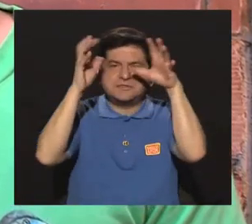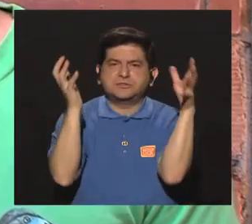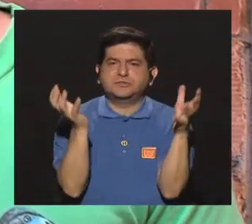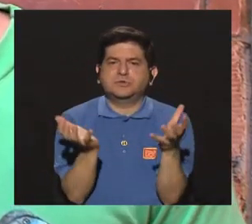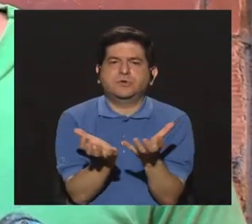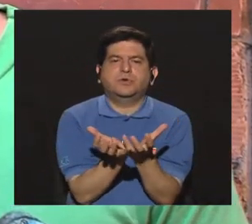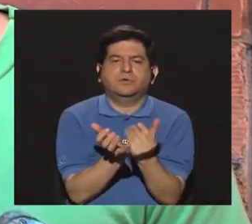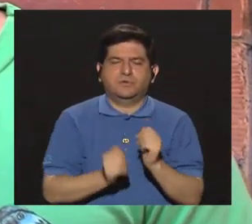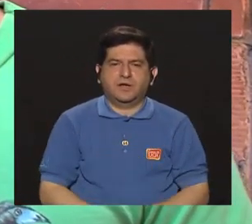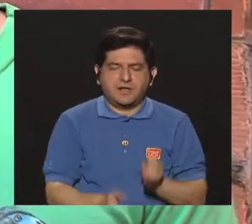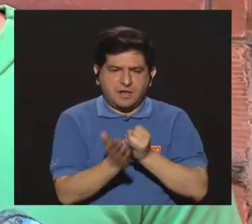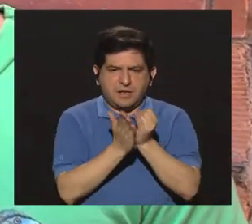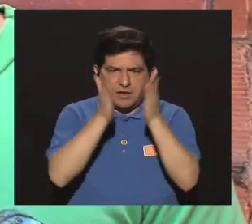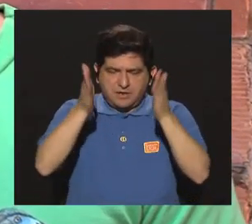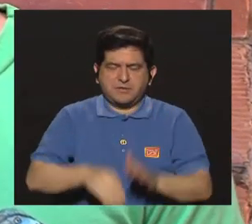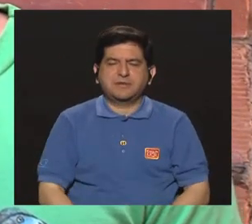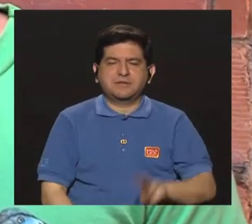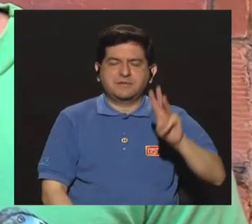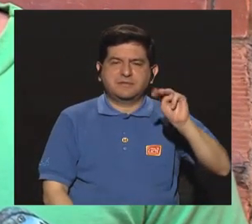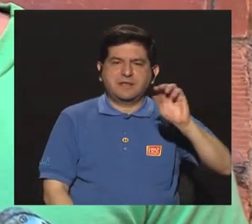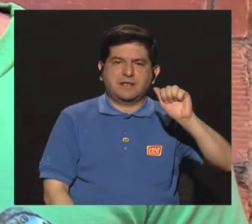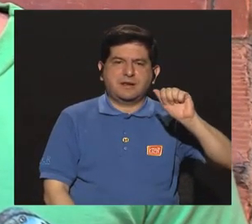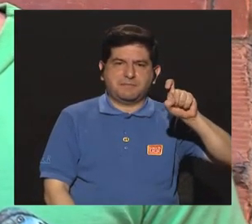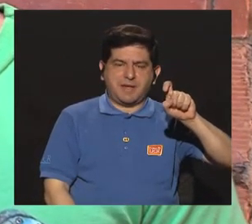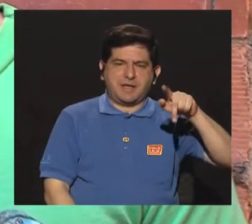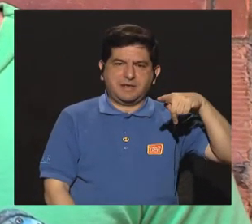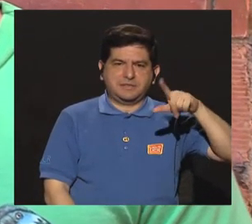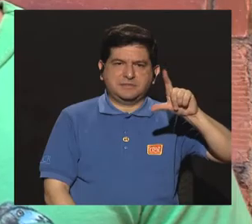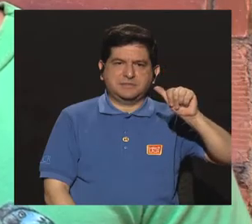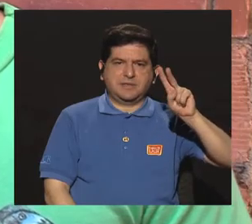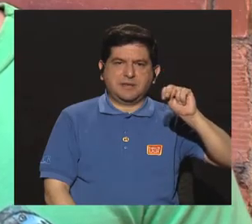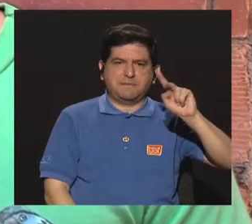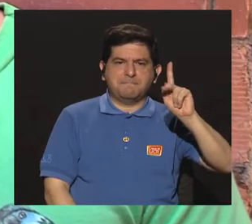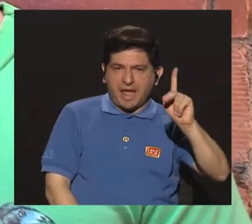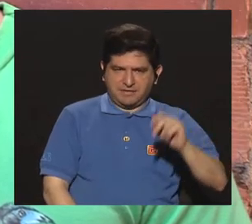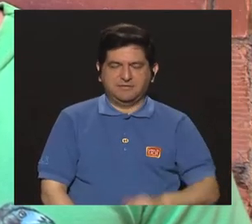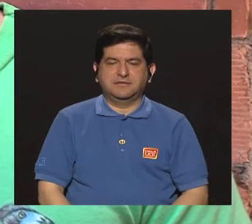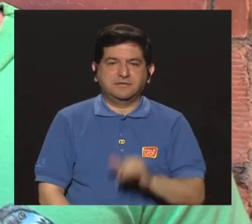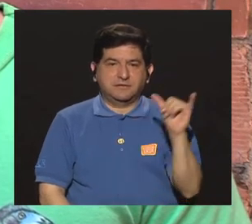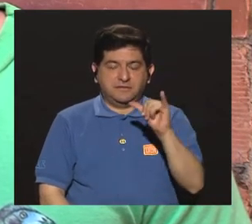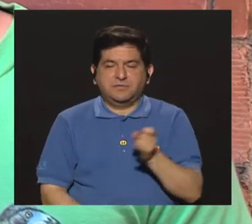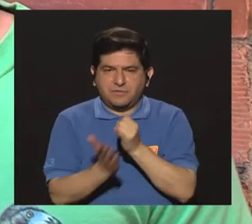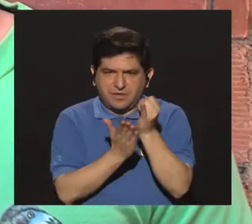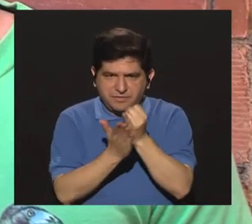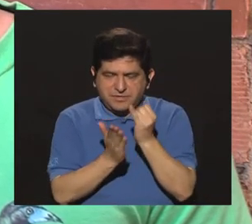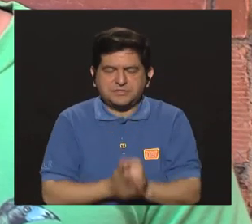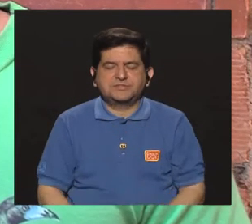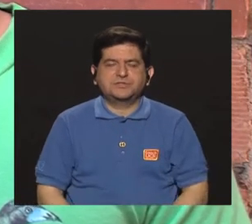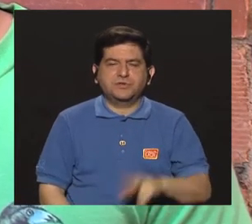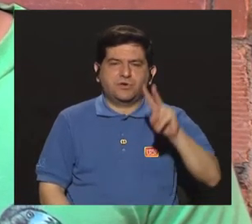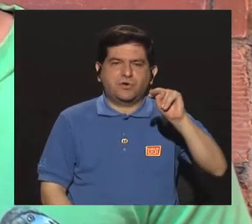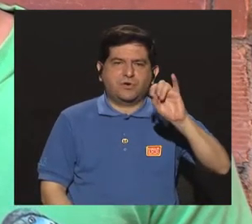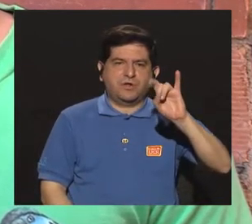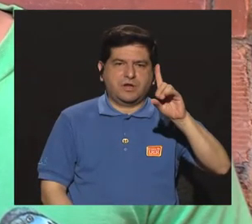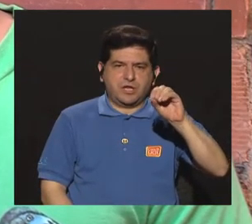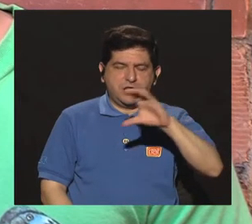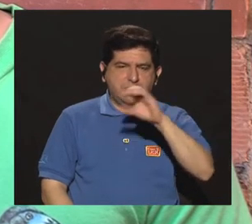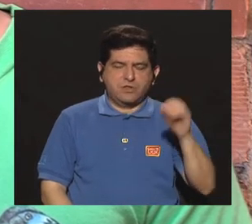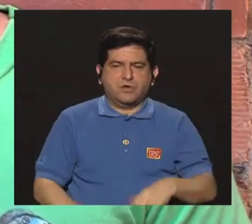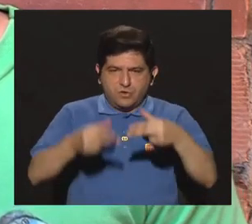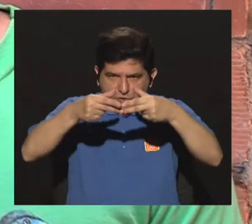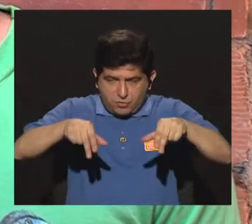global con investigadores del max planck y aparte de eso también las colecciones de nidos y huevos verdad